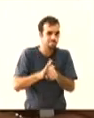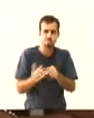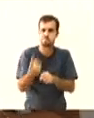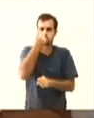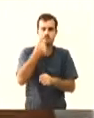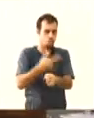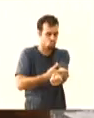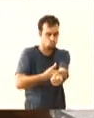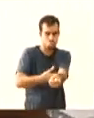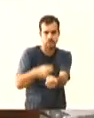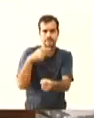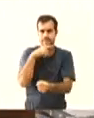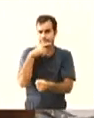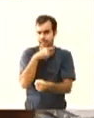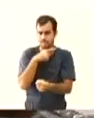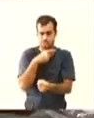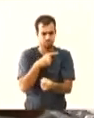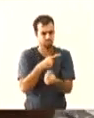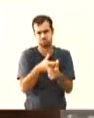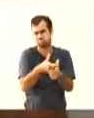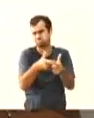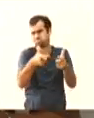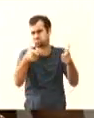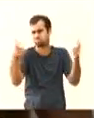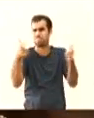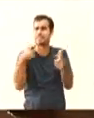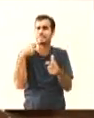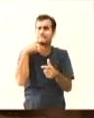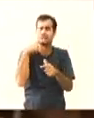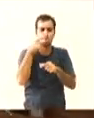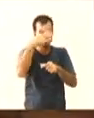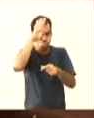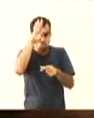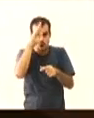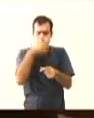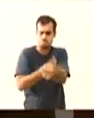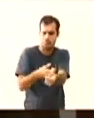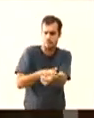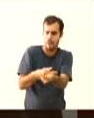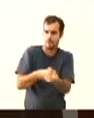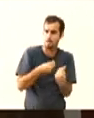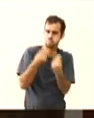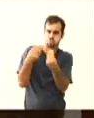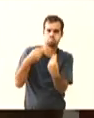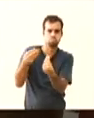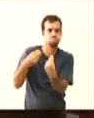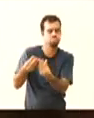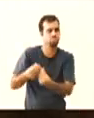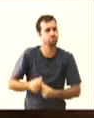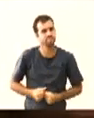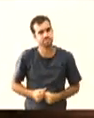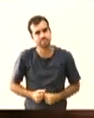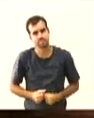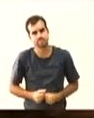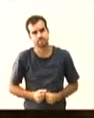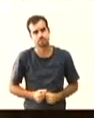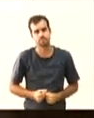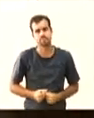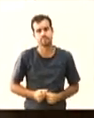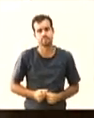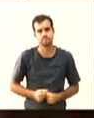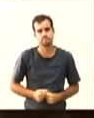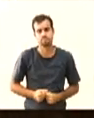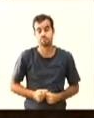sangre entre los miles y miles de cubanos que se dispusieron a esta tarea a lo largo de todo el país. Así es, y sería precisamente él